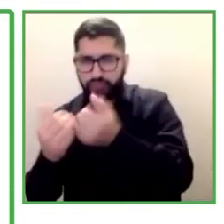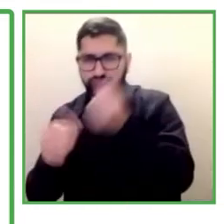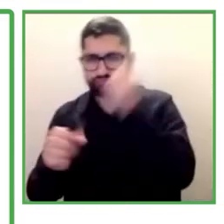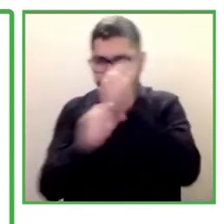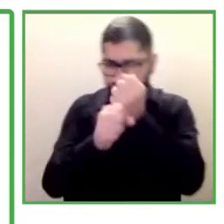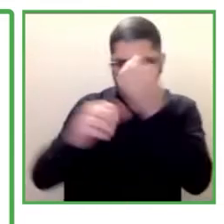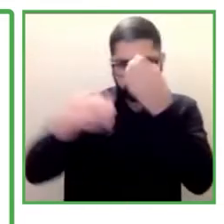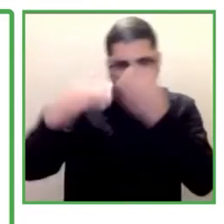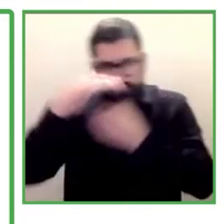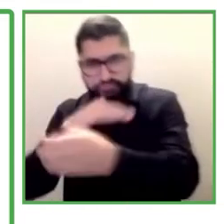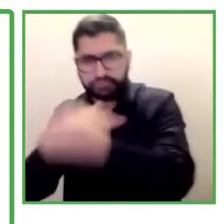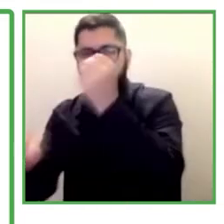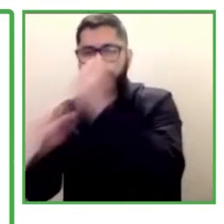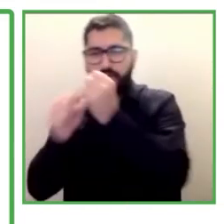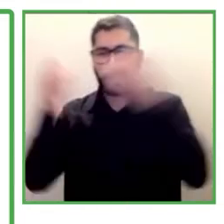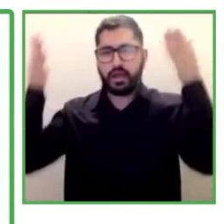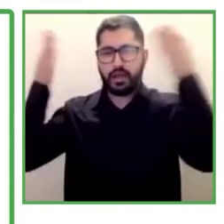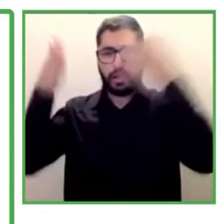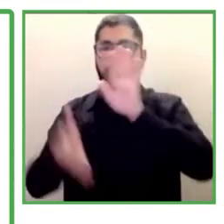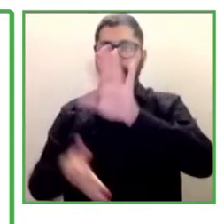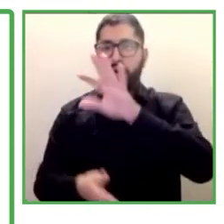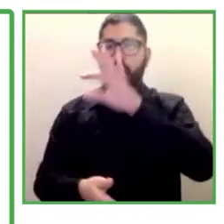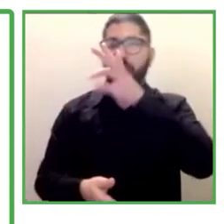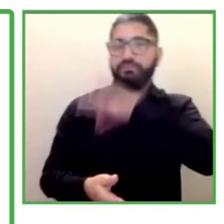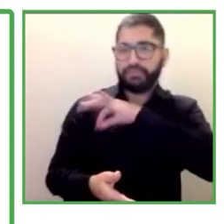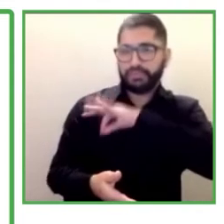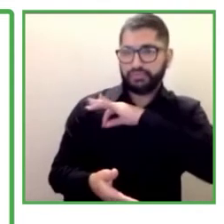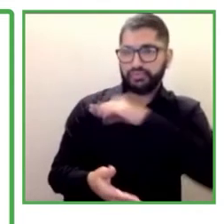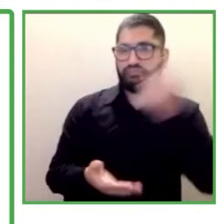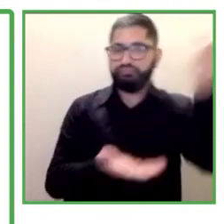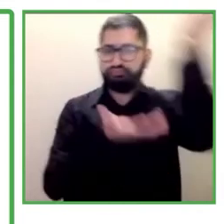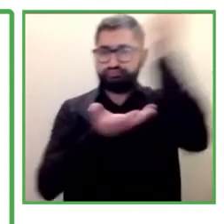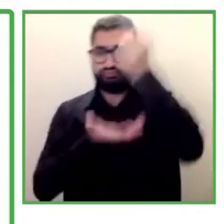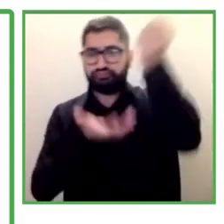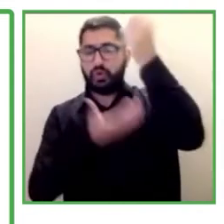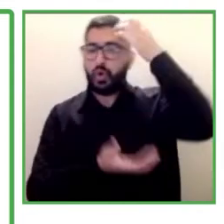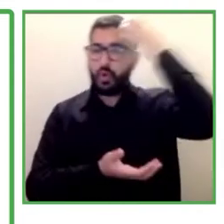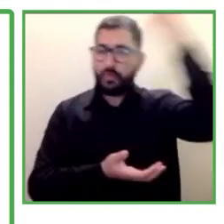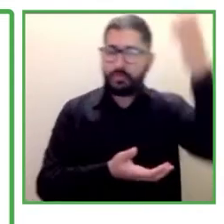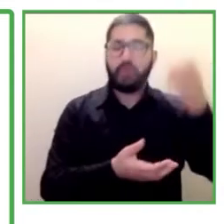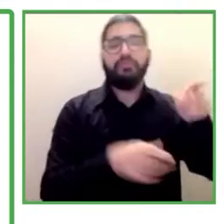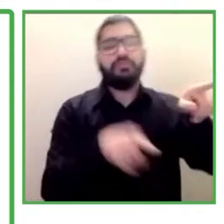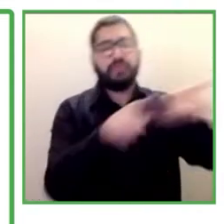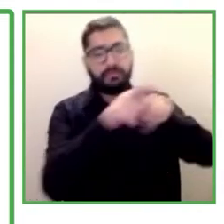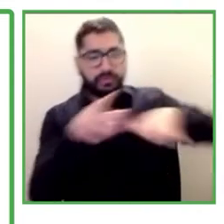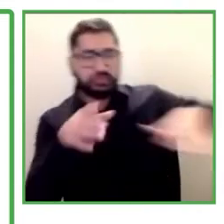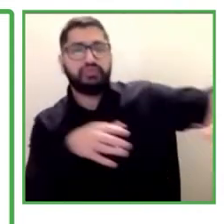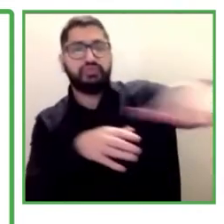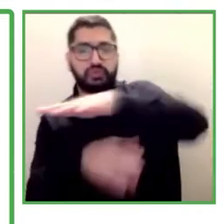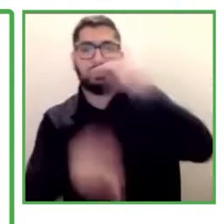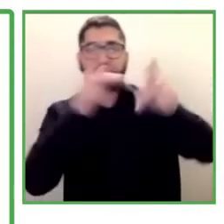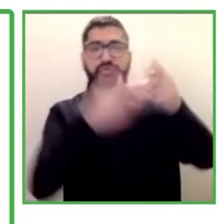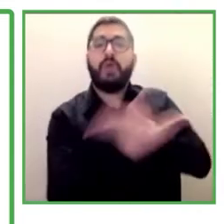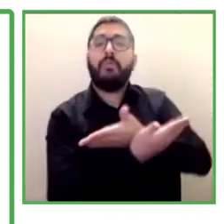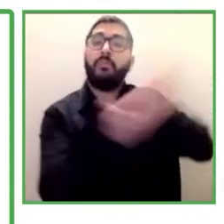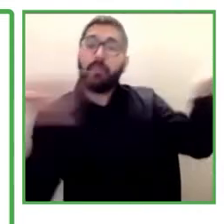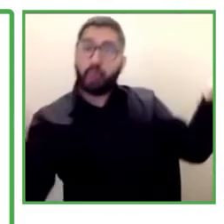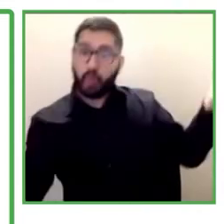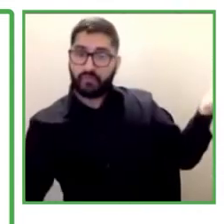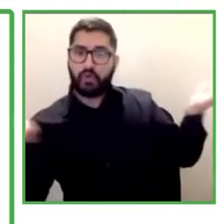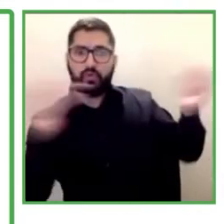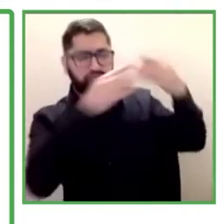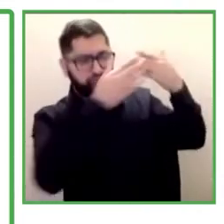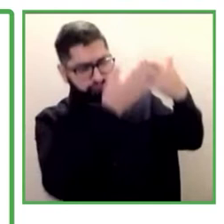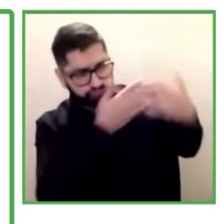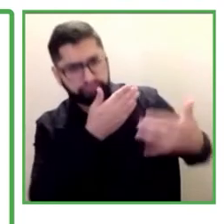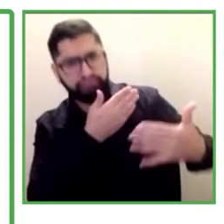o con otras prestaciones sociales. En empleo público, como es un empleo mucho más estable, nos encontramos con un apoyo mucho más fuerte por parte de